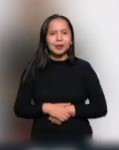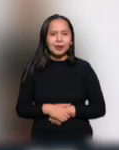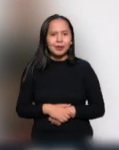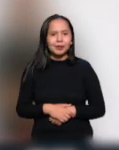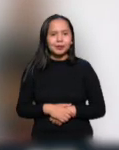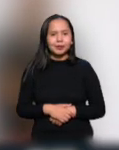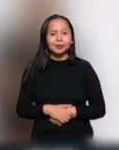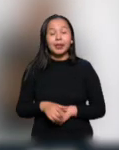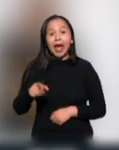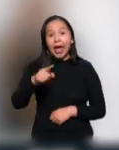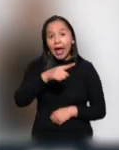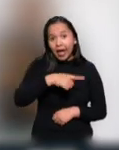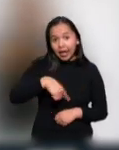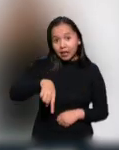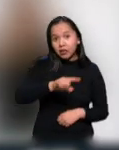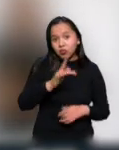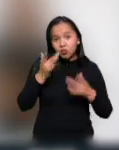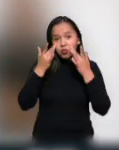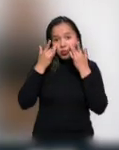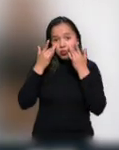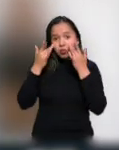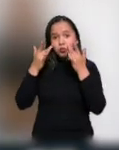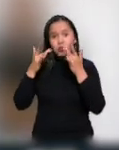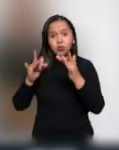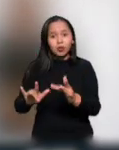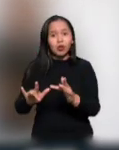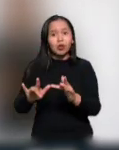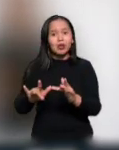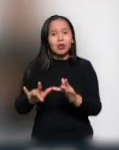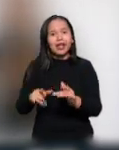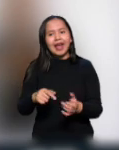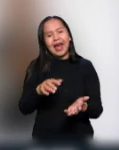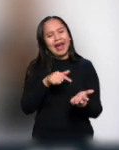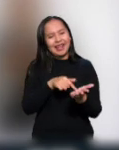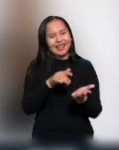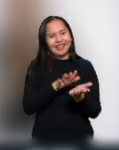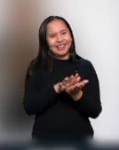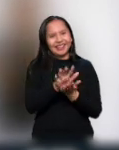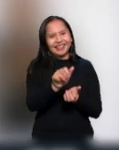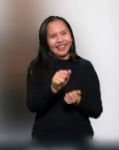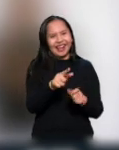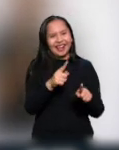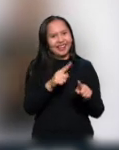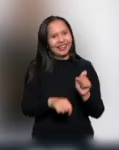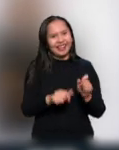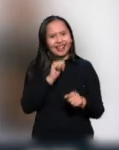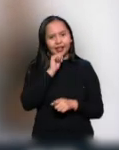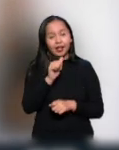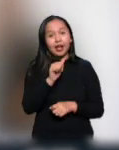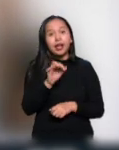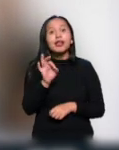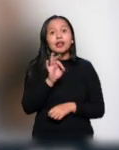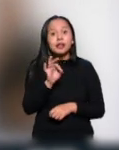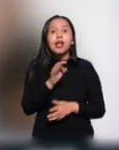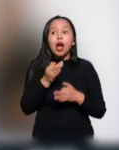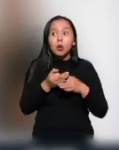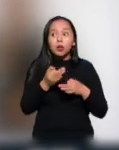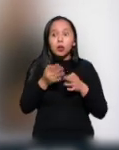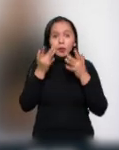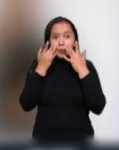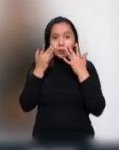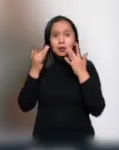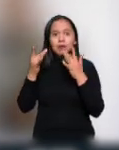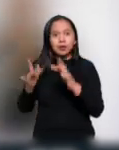Presentan su renuncia, esa parte no la quitan de la Constitución, es que si presentan ahora su